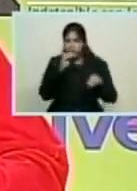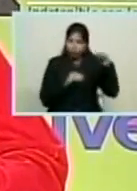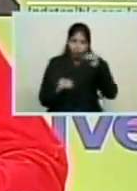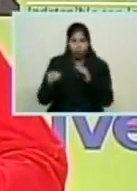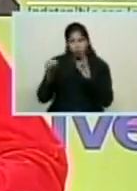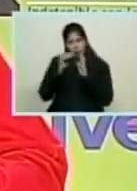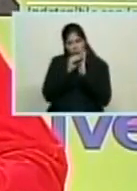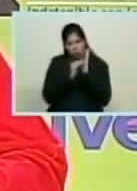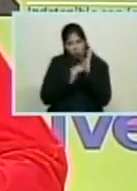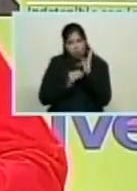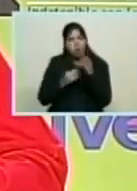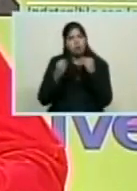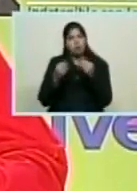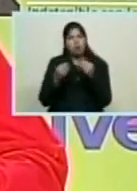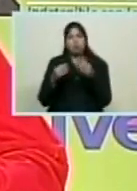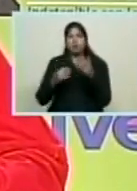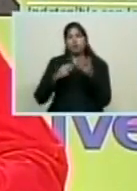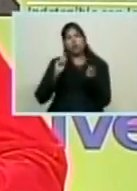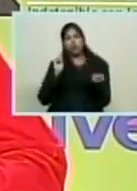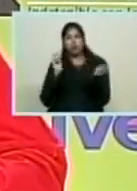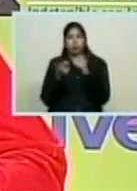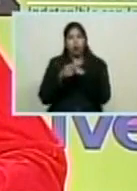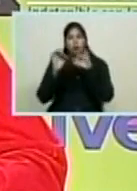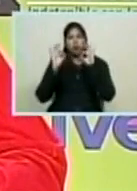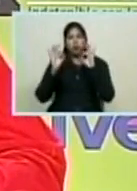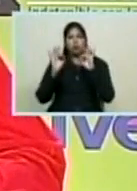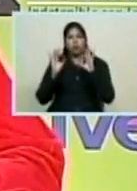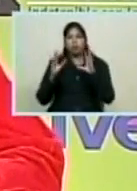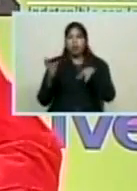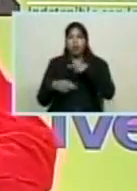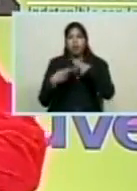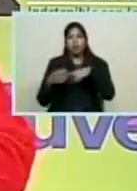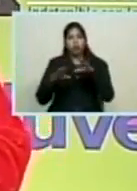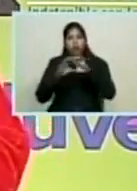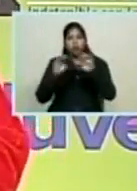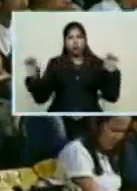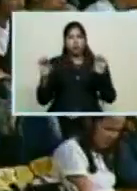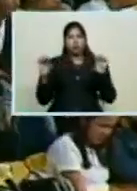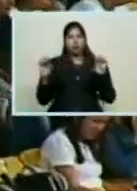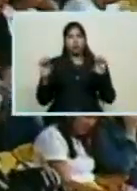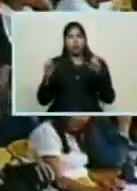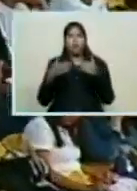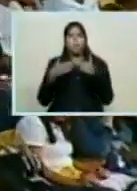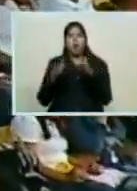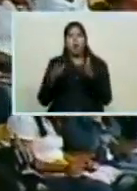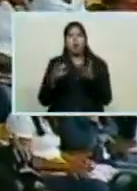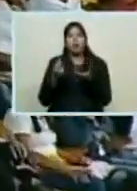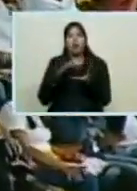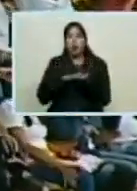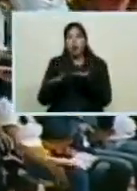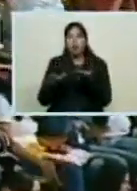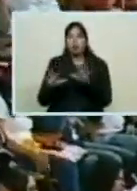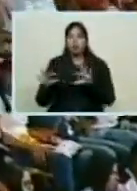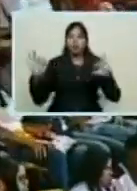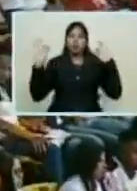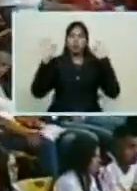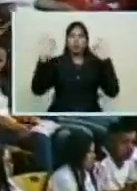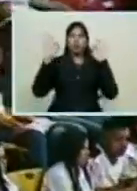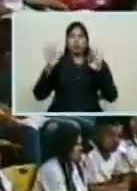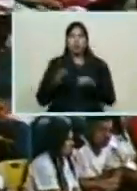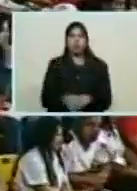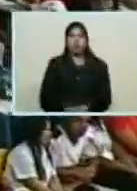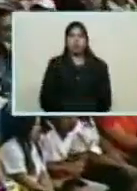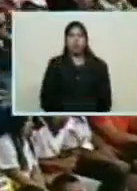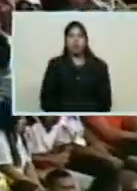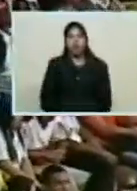educativo para continuar renovando y revolucionando la educación pública, gratuita y de calidad.